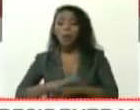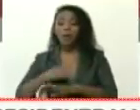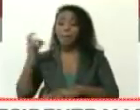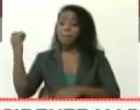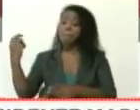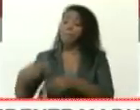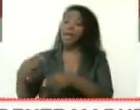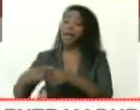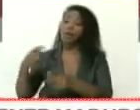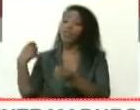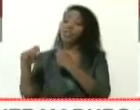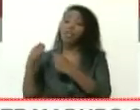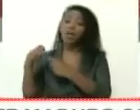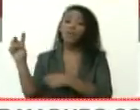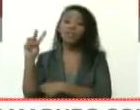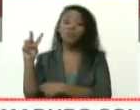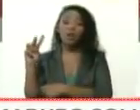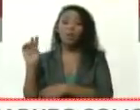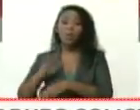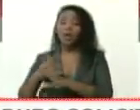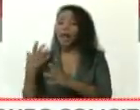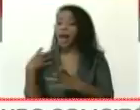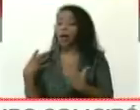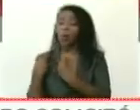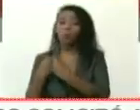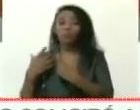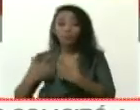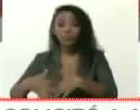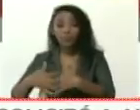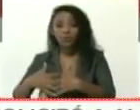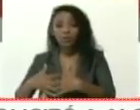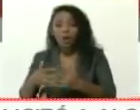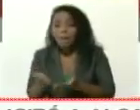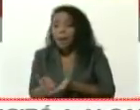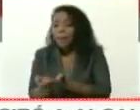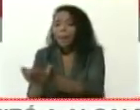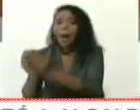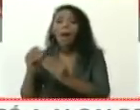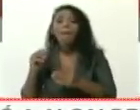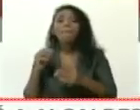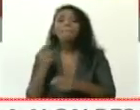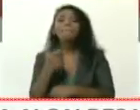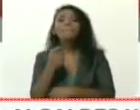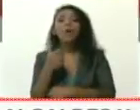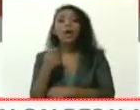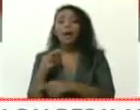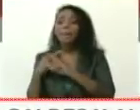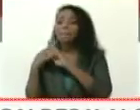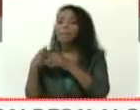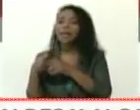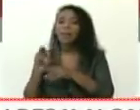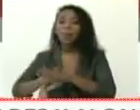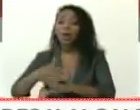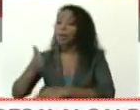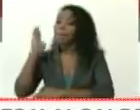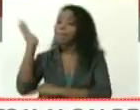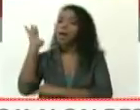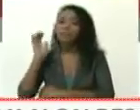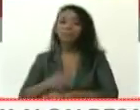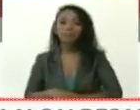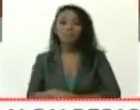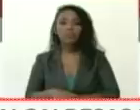el transporte, las compañías navieras, bueno, son pocas las que se prestan, las que se arriesgan, las que las pueden sancionar.